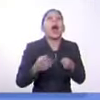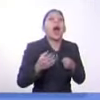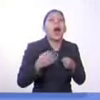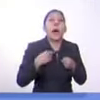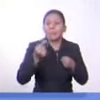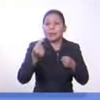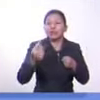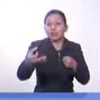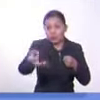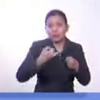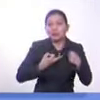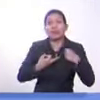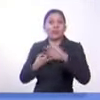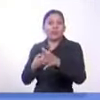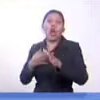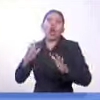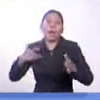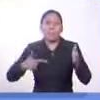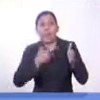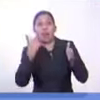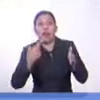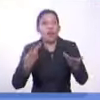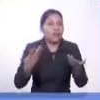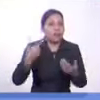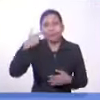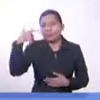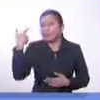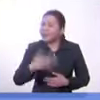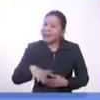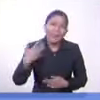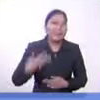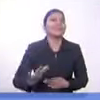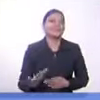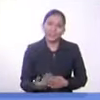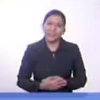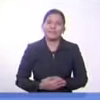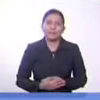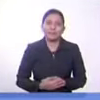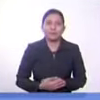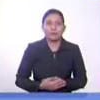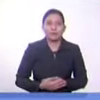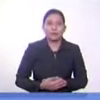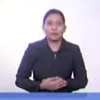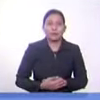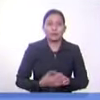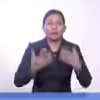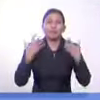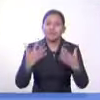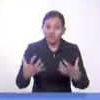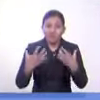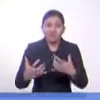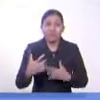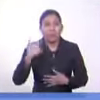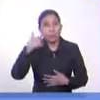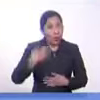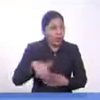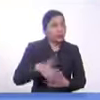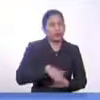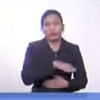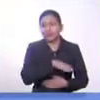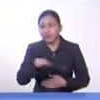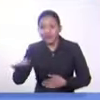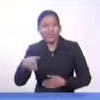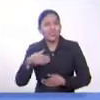nuestras vidas y por tanto se vuelven grupos delincuenciales. Muchos son los riesgos en el trayecto, como muchas las